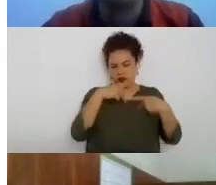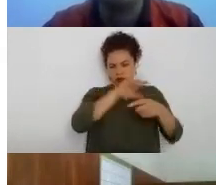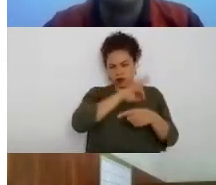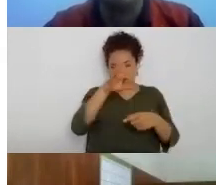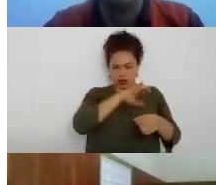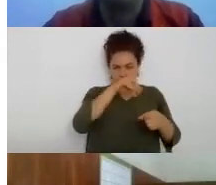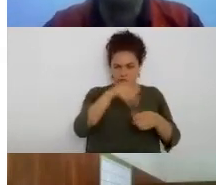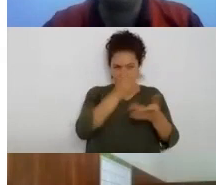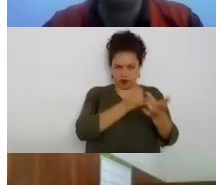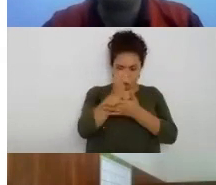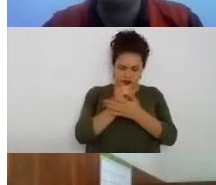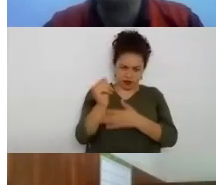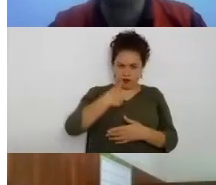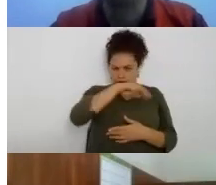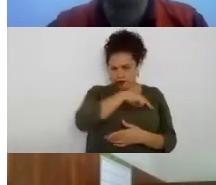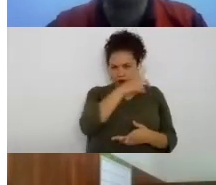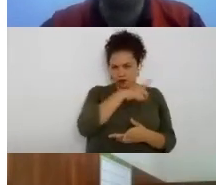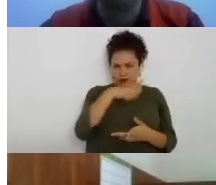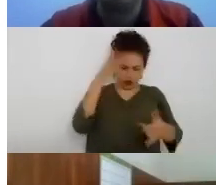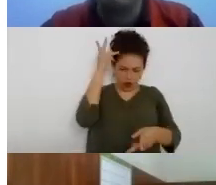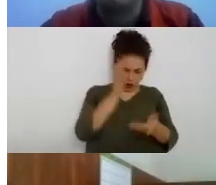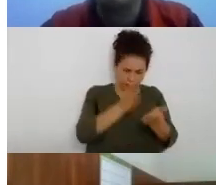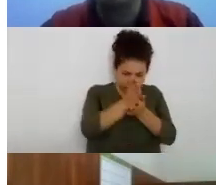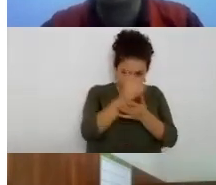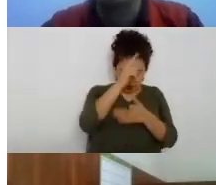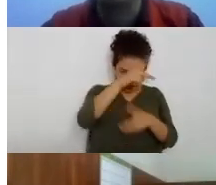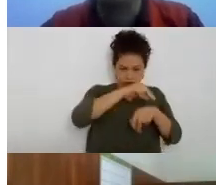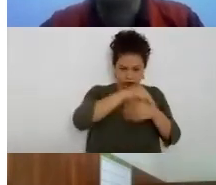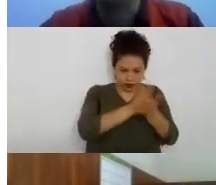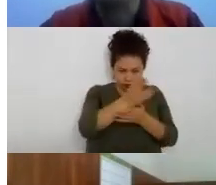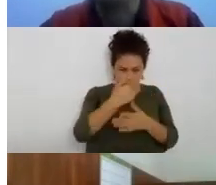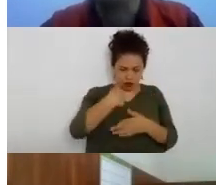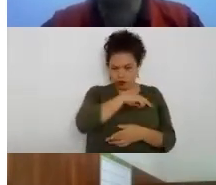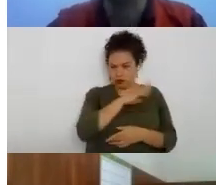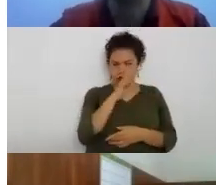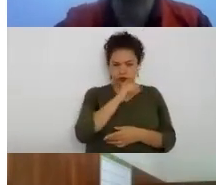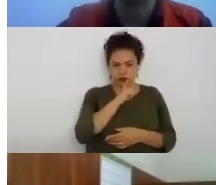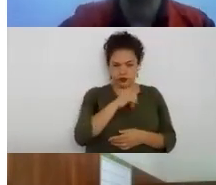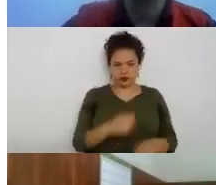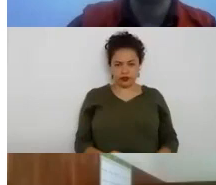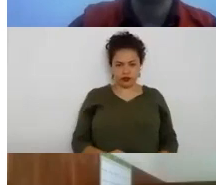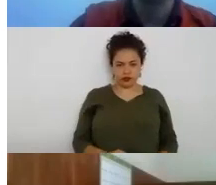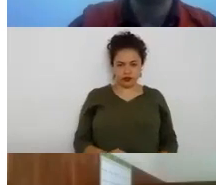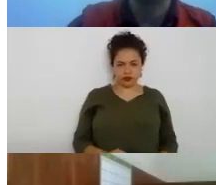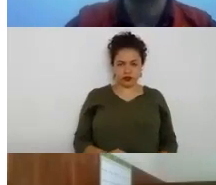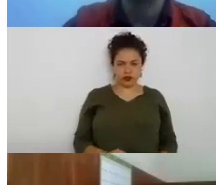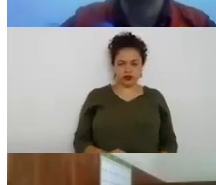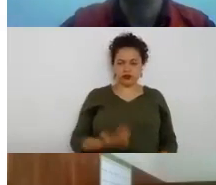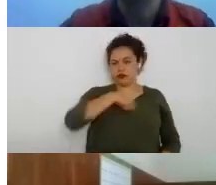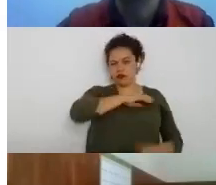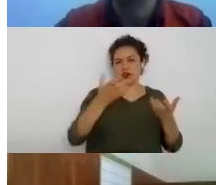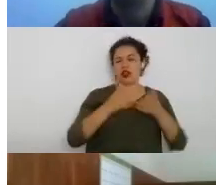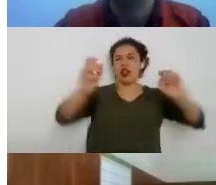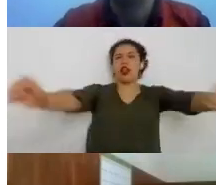¿Ok? Nosotros no podemos intervenir con recomendaciones médicas. Ok. Ahí lo que pudimos haber hecho es a lo mejor